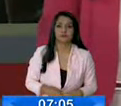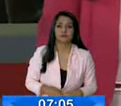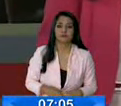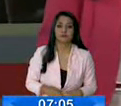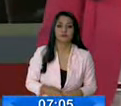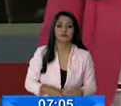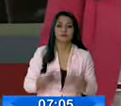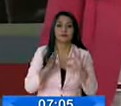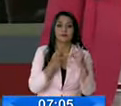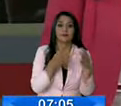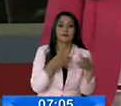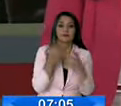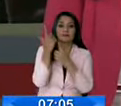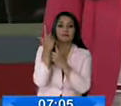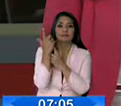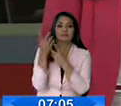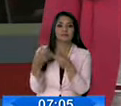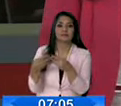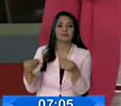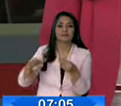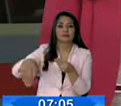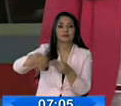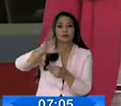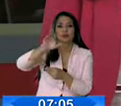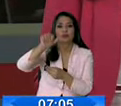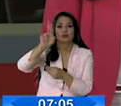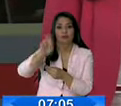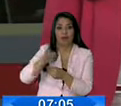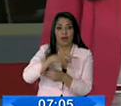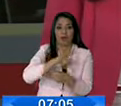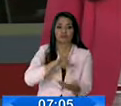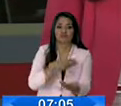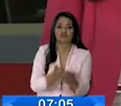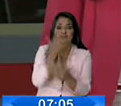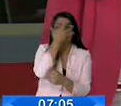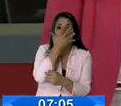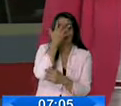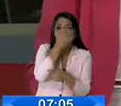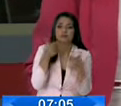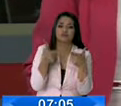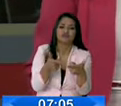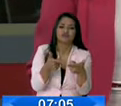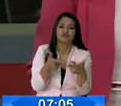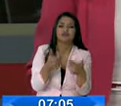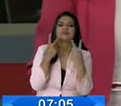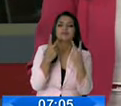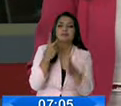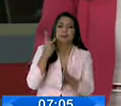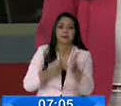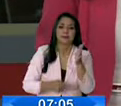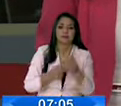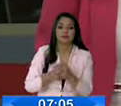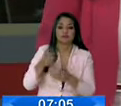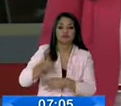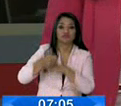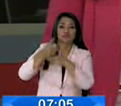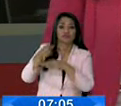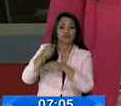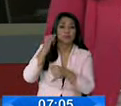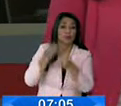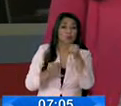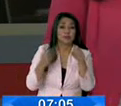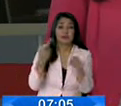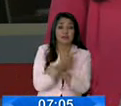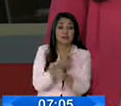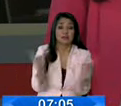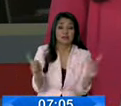Familiares del militar desaparecido en la zona de Tobar de Donoso llegaron a Esmeraldas para seguir de cerca el caso. El cabo segundo de infantería fue visto por última